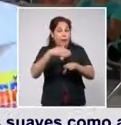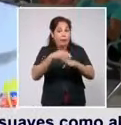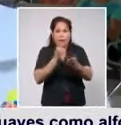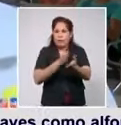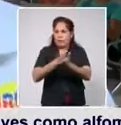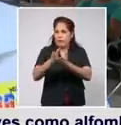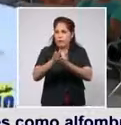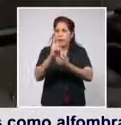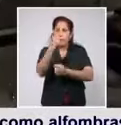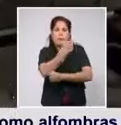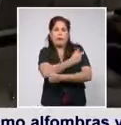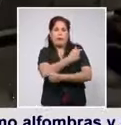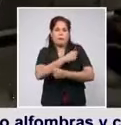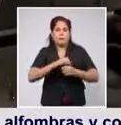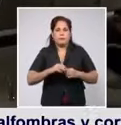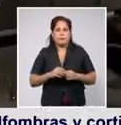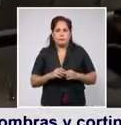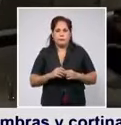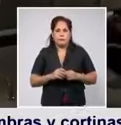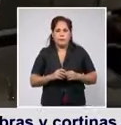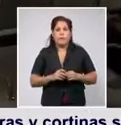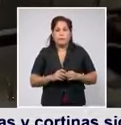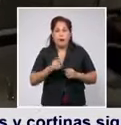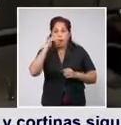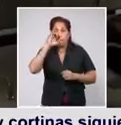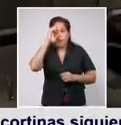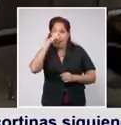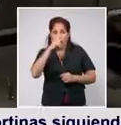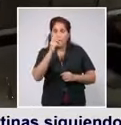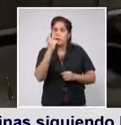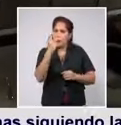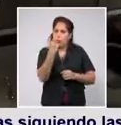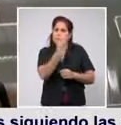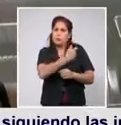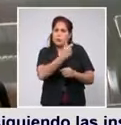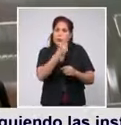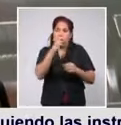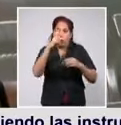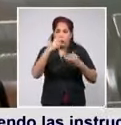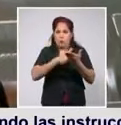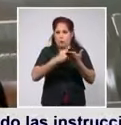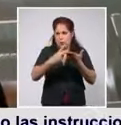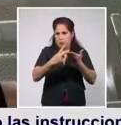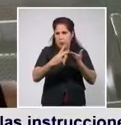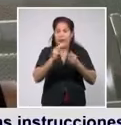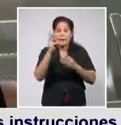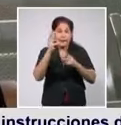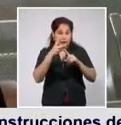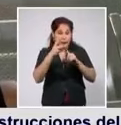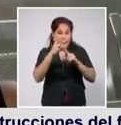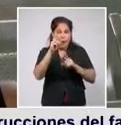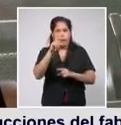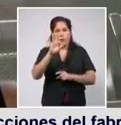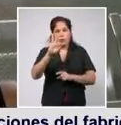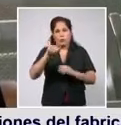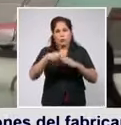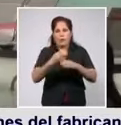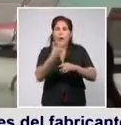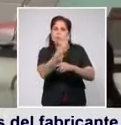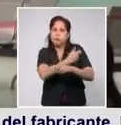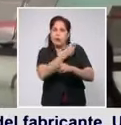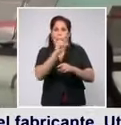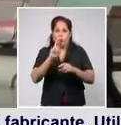su primera inmunización. El ciclo de Abdala supone una segunda dosis a los 14 días y una tercera a los 28. Durante este